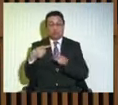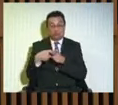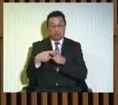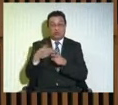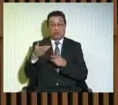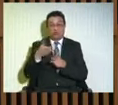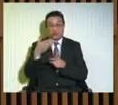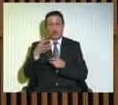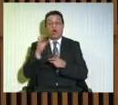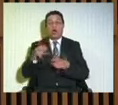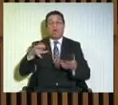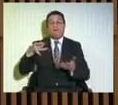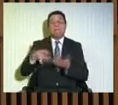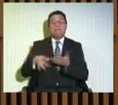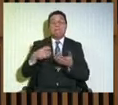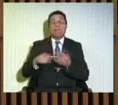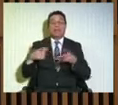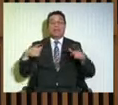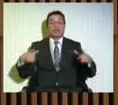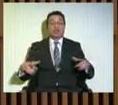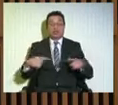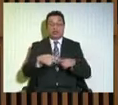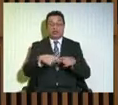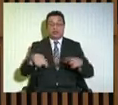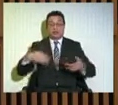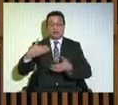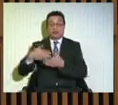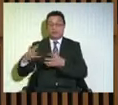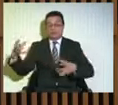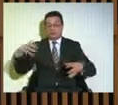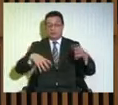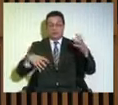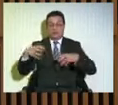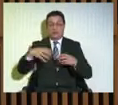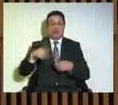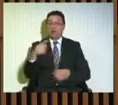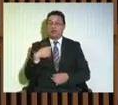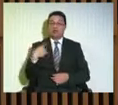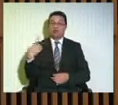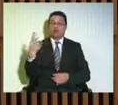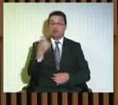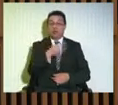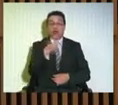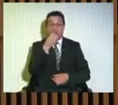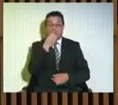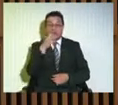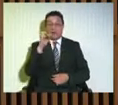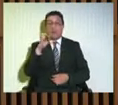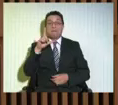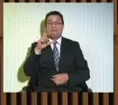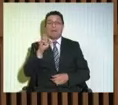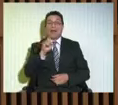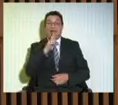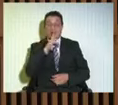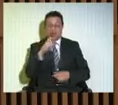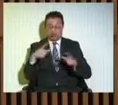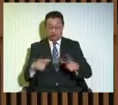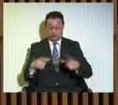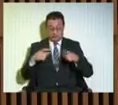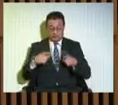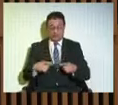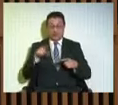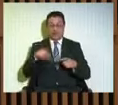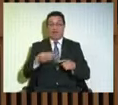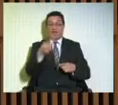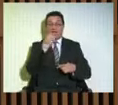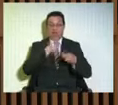en una bandeja plástica que trae recipientes? Todos comemos en un plato, porque así es como se come la